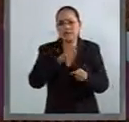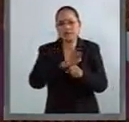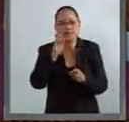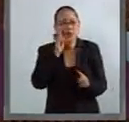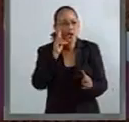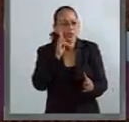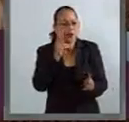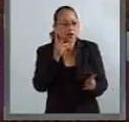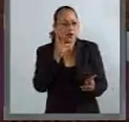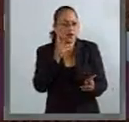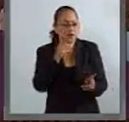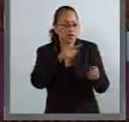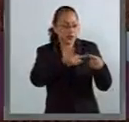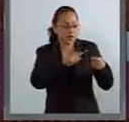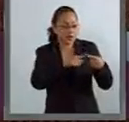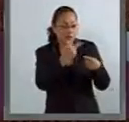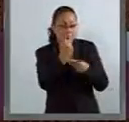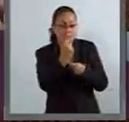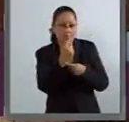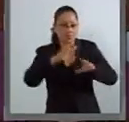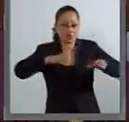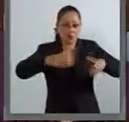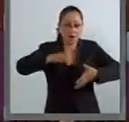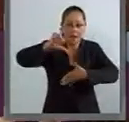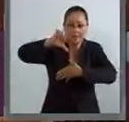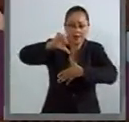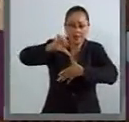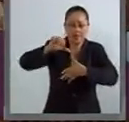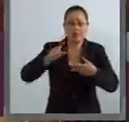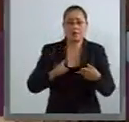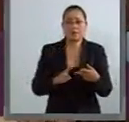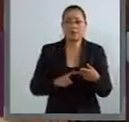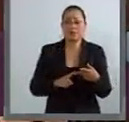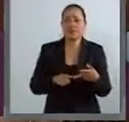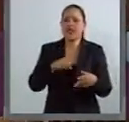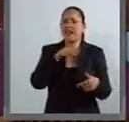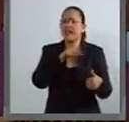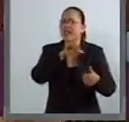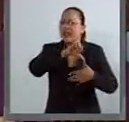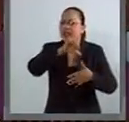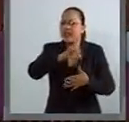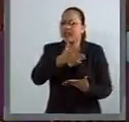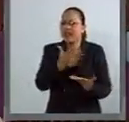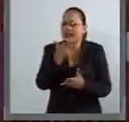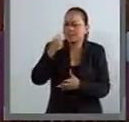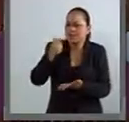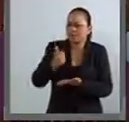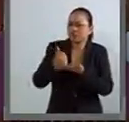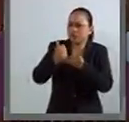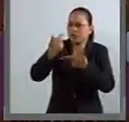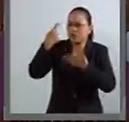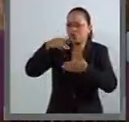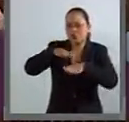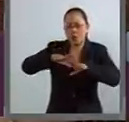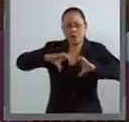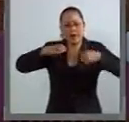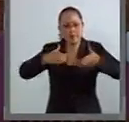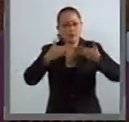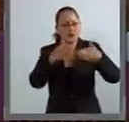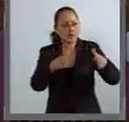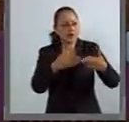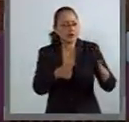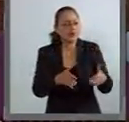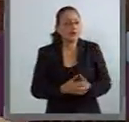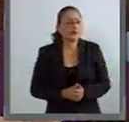está la televisora parlamentaria de América Latina, qué está haciendo para contribuir en el Parlamento Abierto. Y es que el